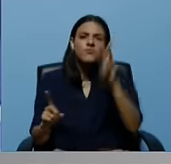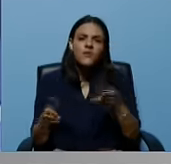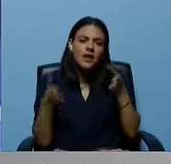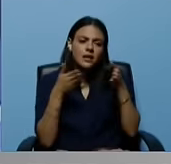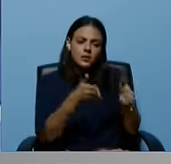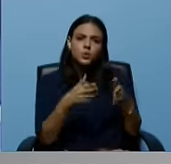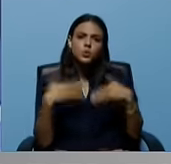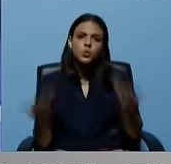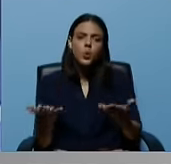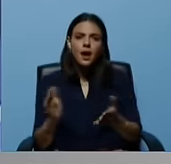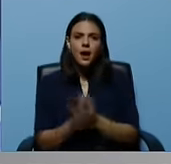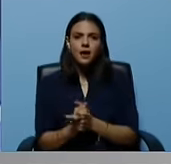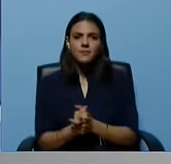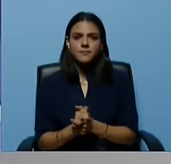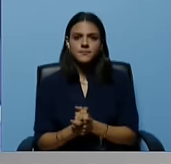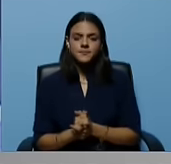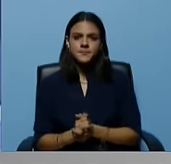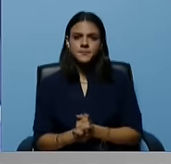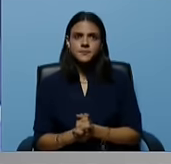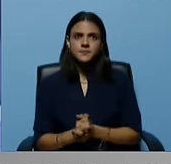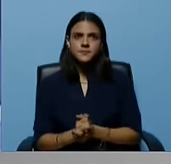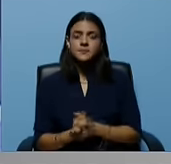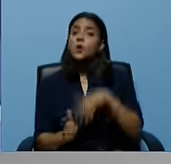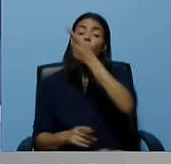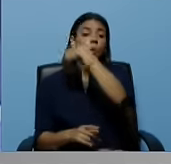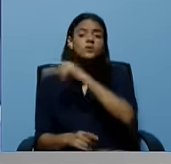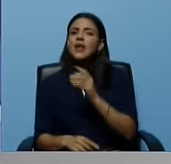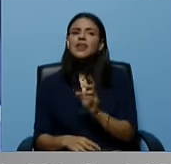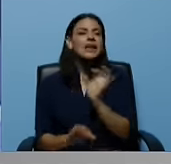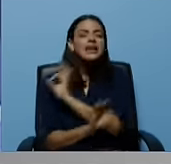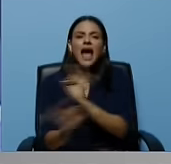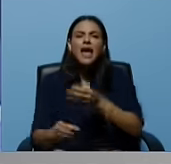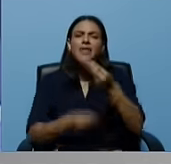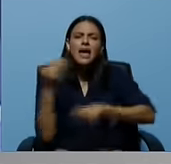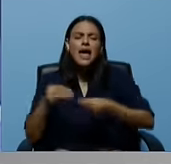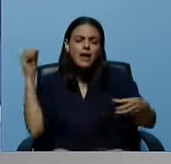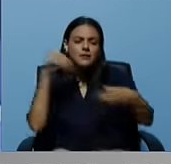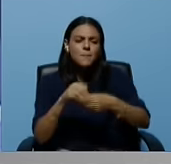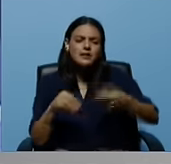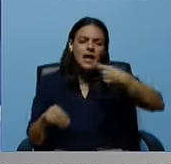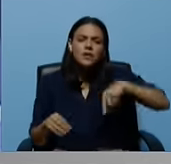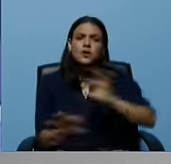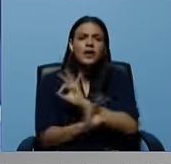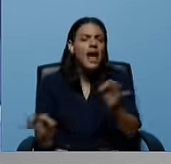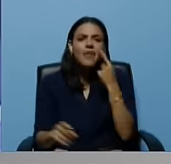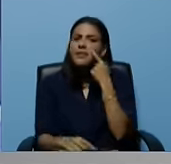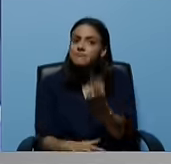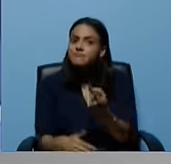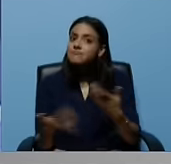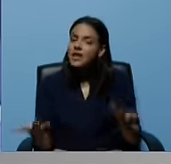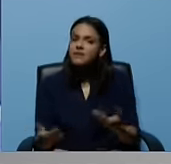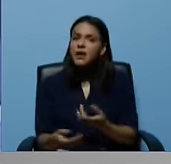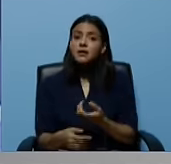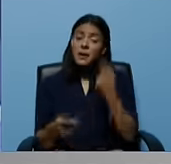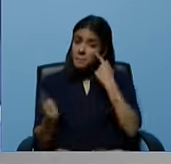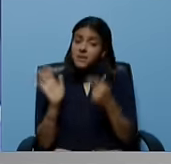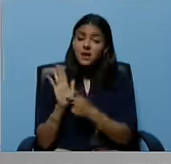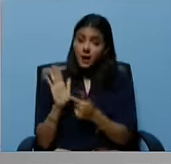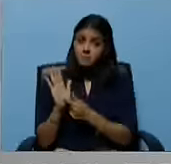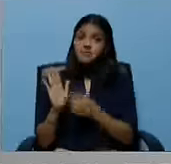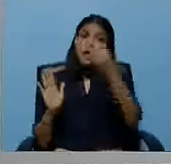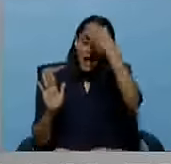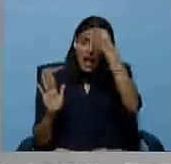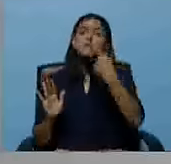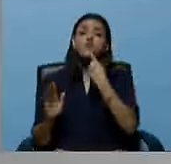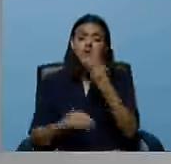las venezolanas y a los venezolanos? Ustedes no tienen nada que hacer aquí. Y este señor dice que acata